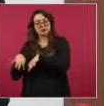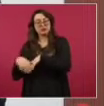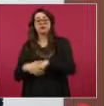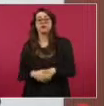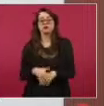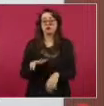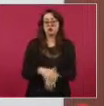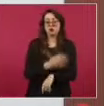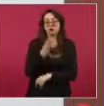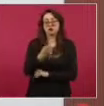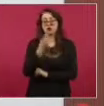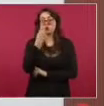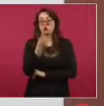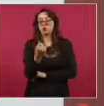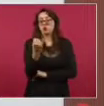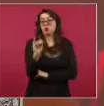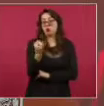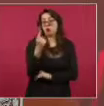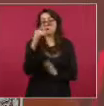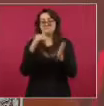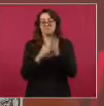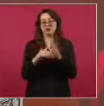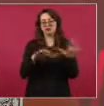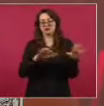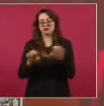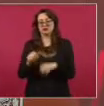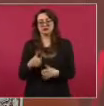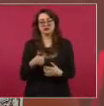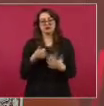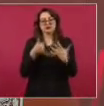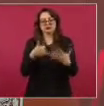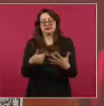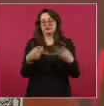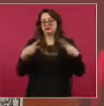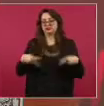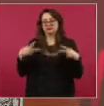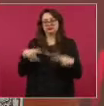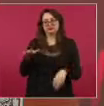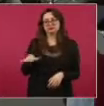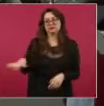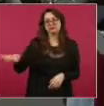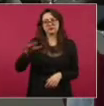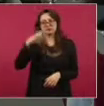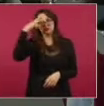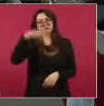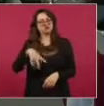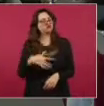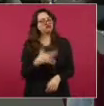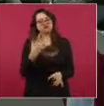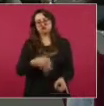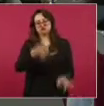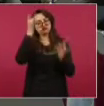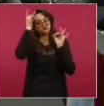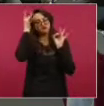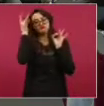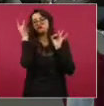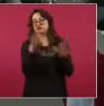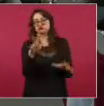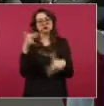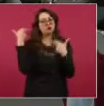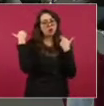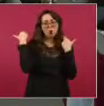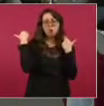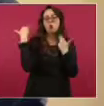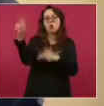1 de junio de 1906 los trabajadores resolvieron ir a la huelga con un pliego petitorio que